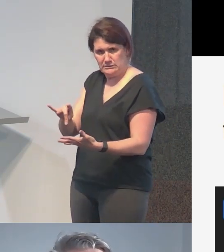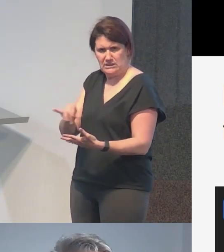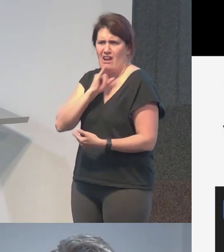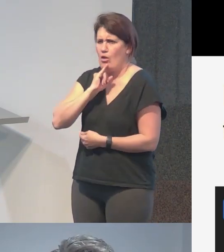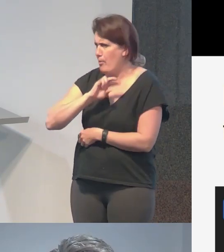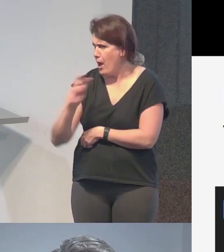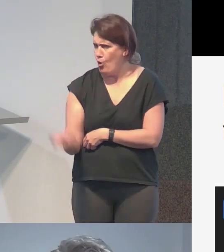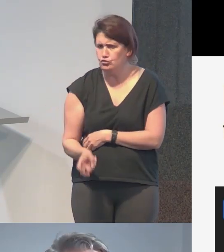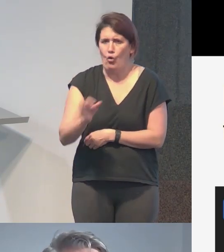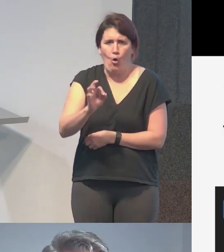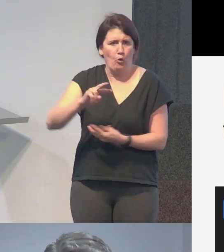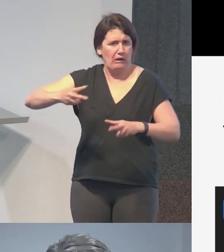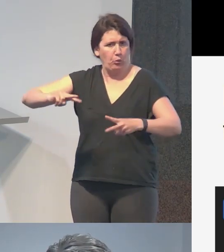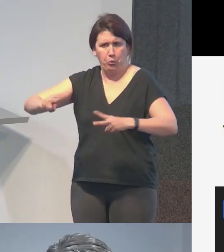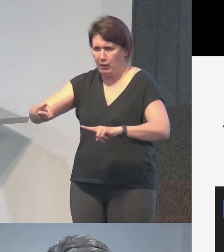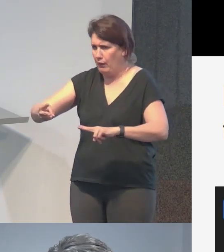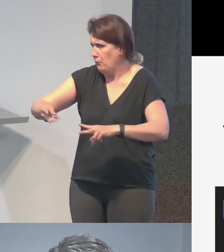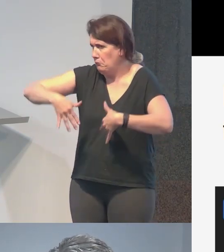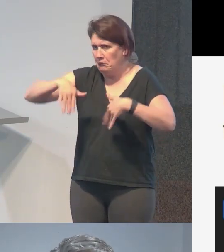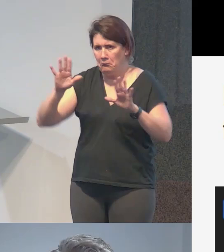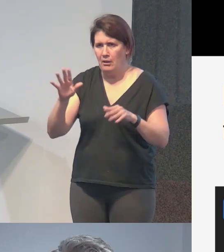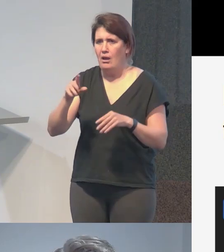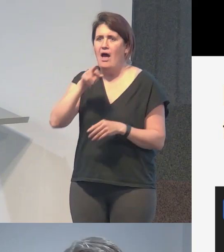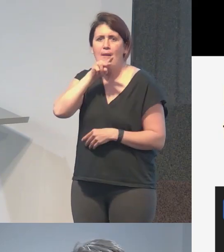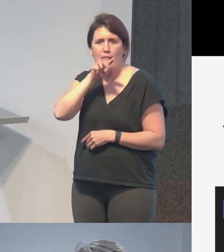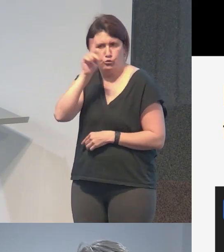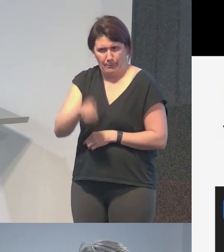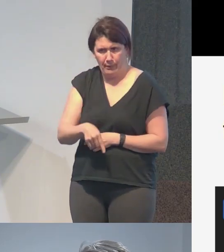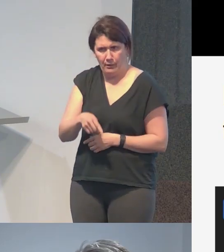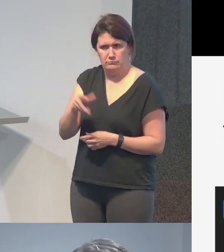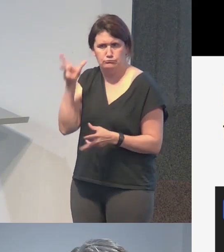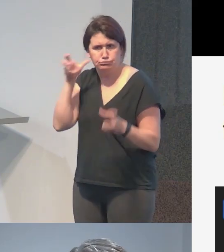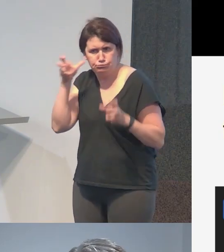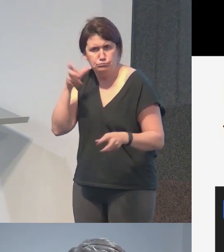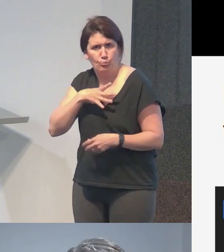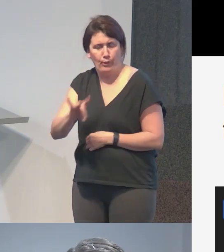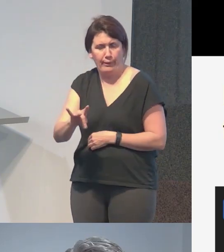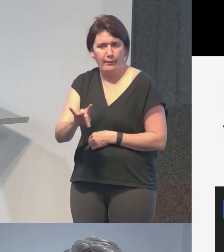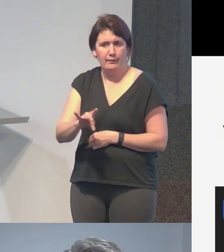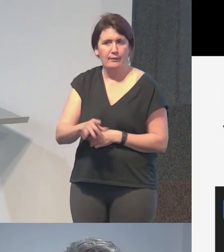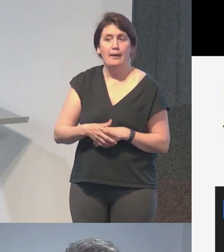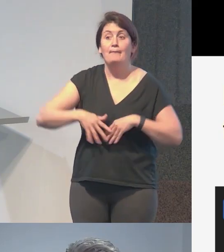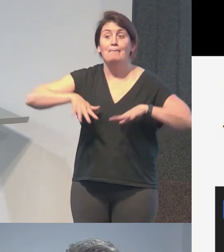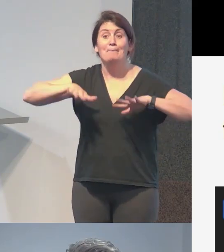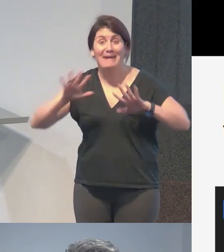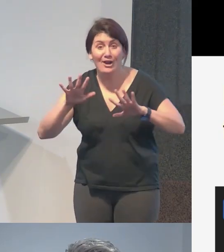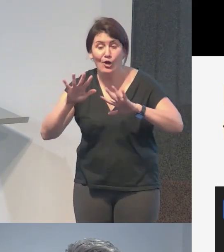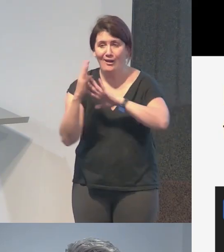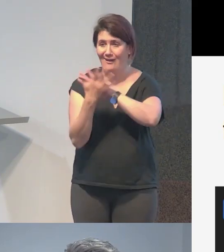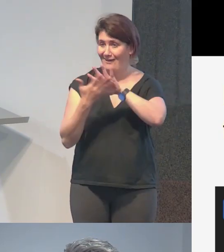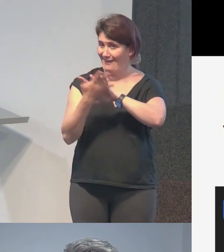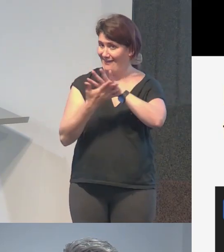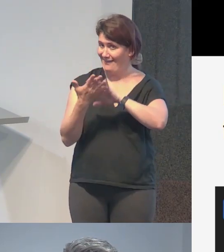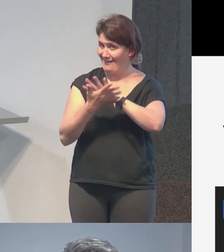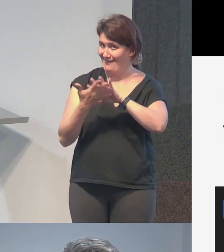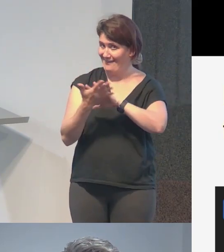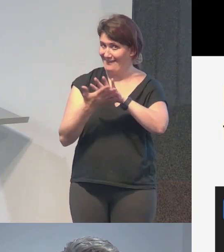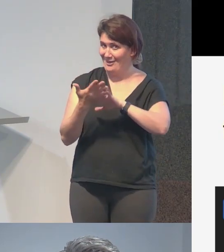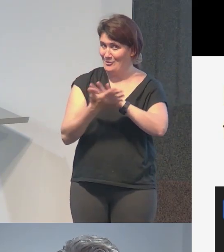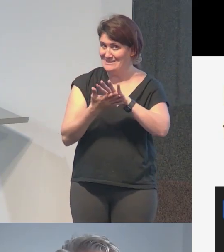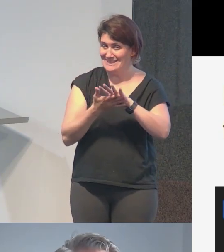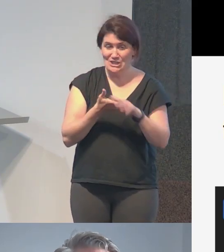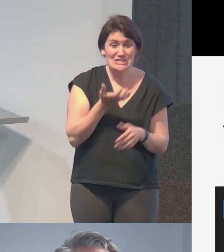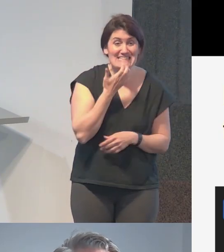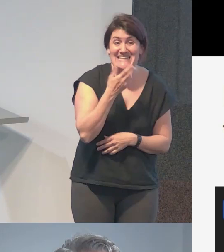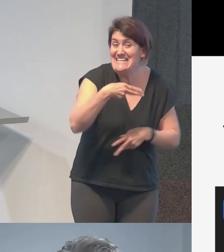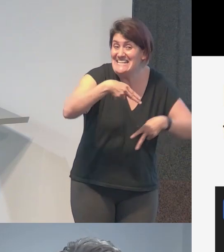incluso producirlo de forma hablada en otra lengua. Pero con la lengua de signos ni entiende la